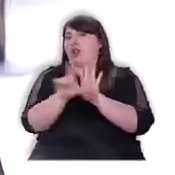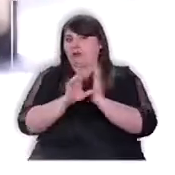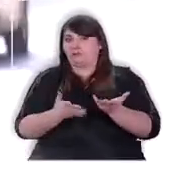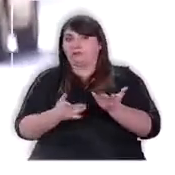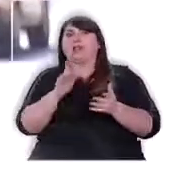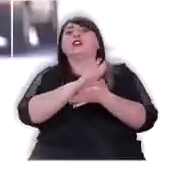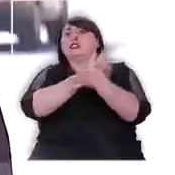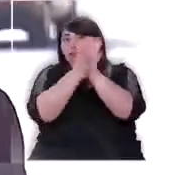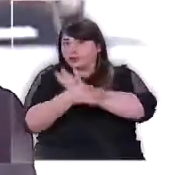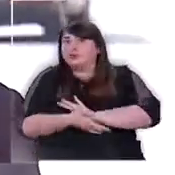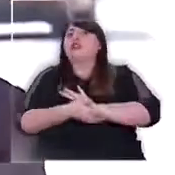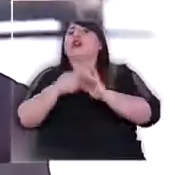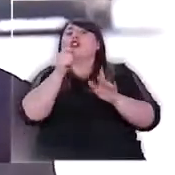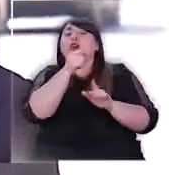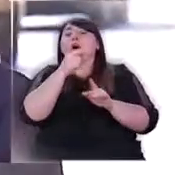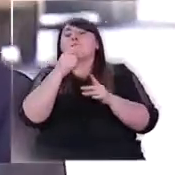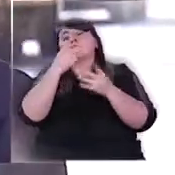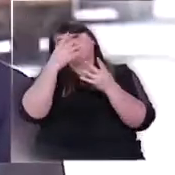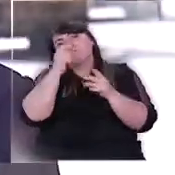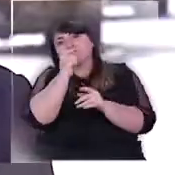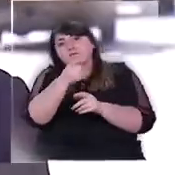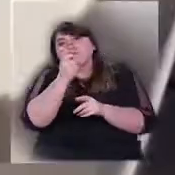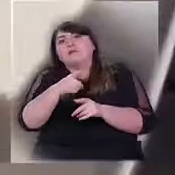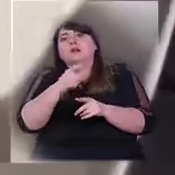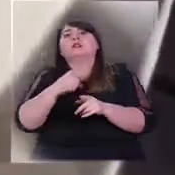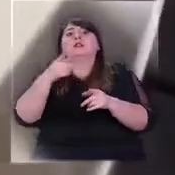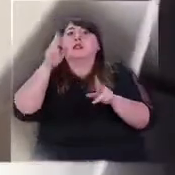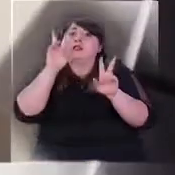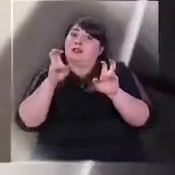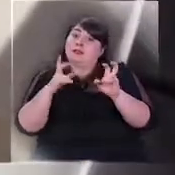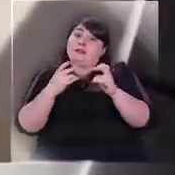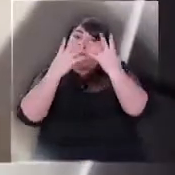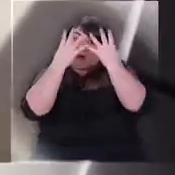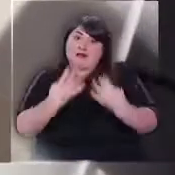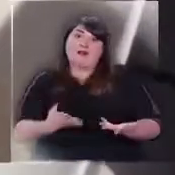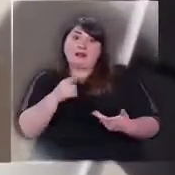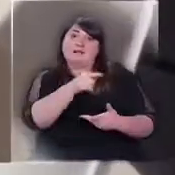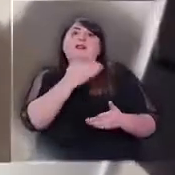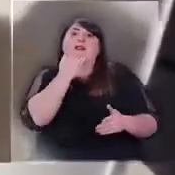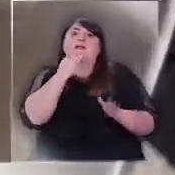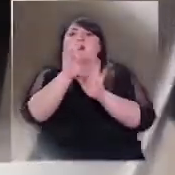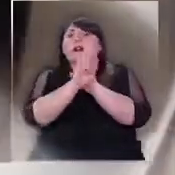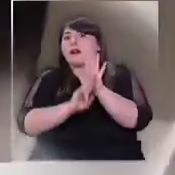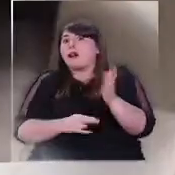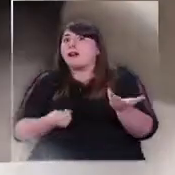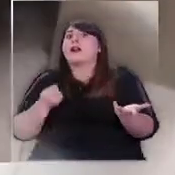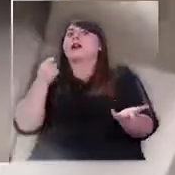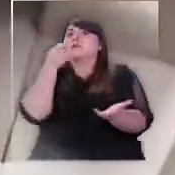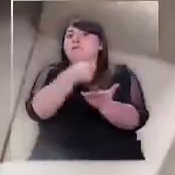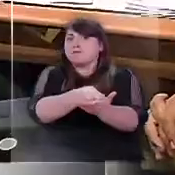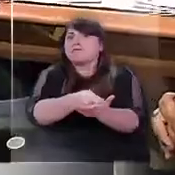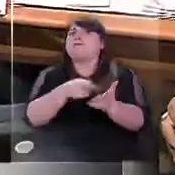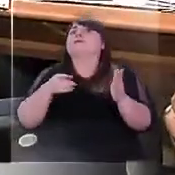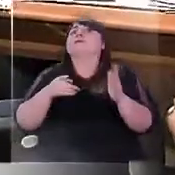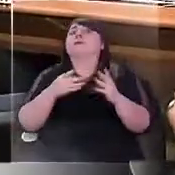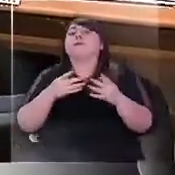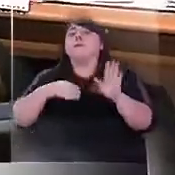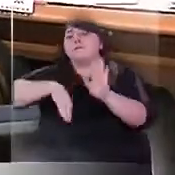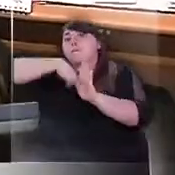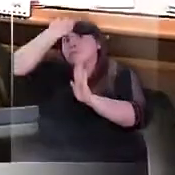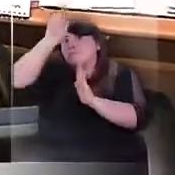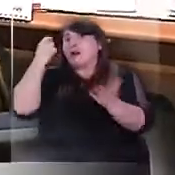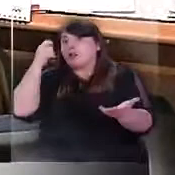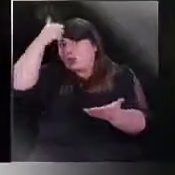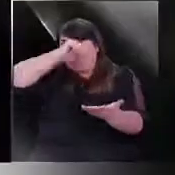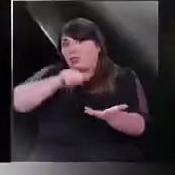si es que se dieran los presupuestos, se podrían eventualmente hasta sumar. Pero también se podría aplicar la regla de aplicar la pena mayor del delito más grave. Pero en uno u